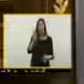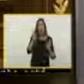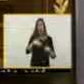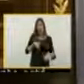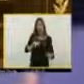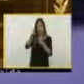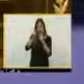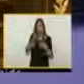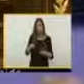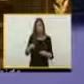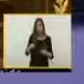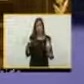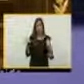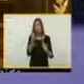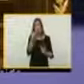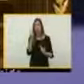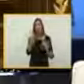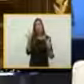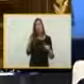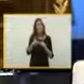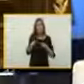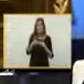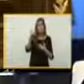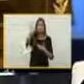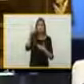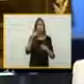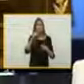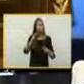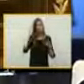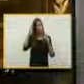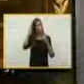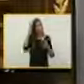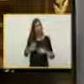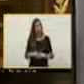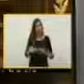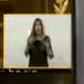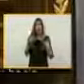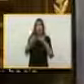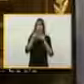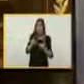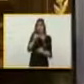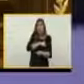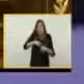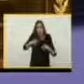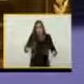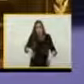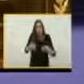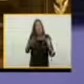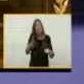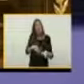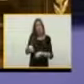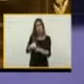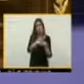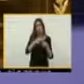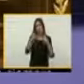bueno, líderes sindicales no son la base social, son los líderes sindicales. Que no tienen de base social. Yo pensé que iba a decir, pues una... Y uno de ellos, además, lleva 30 años de líder